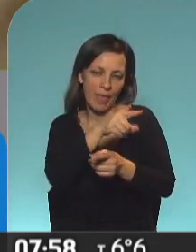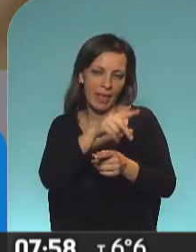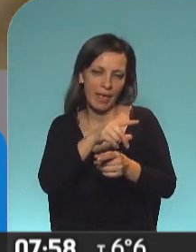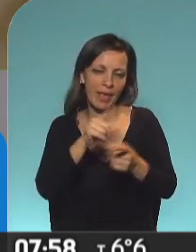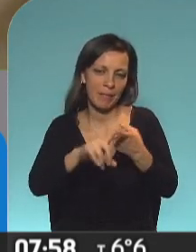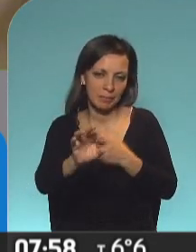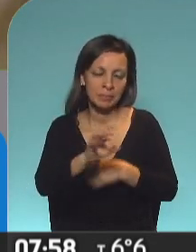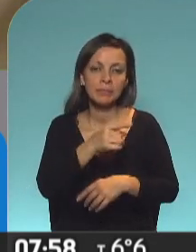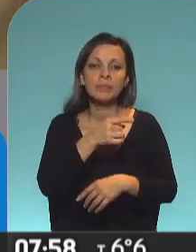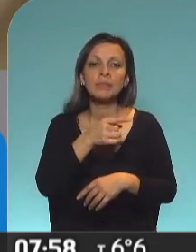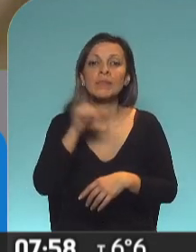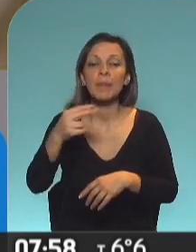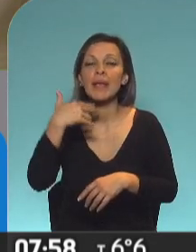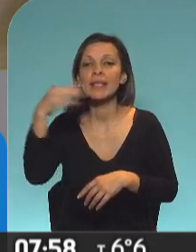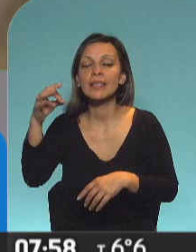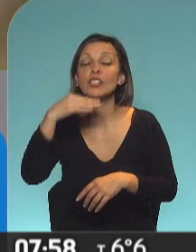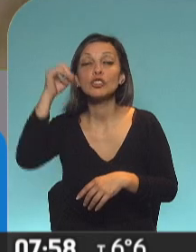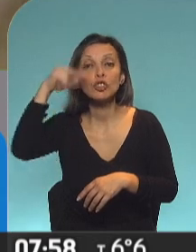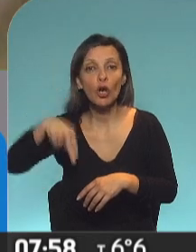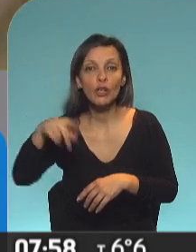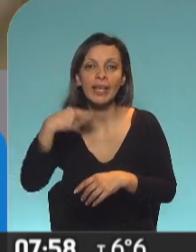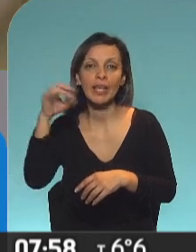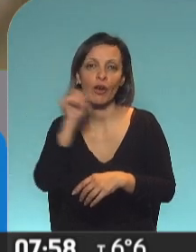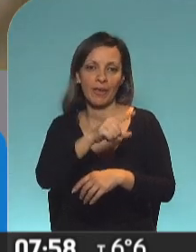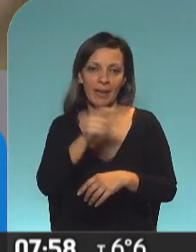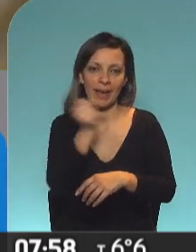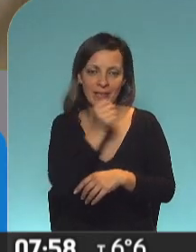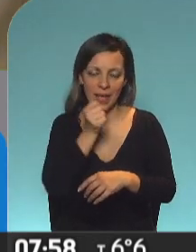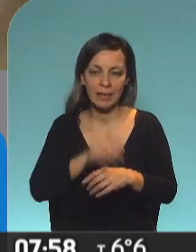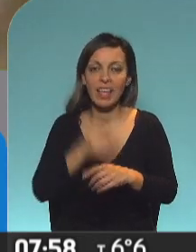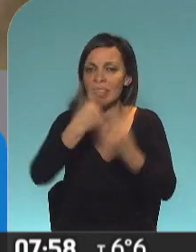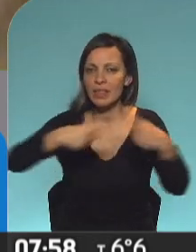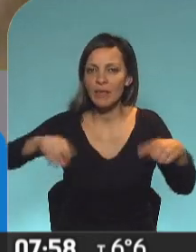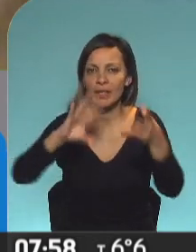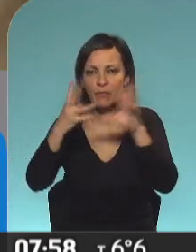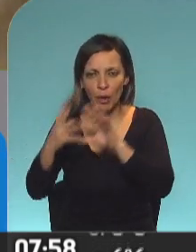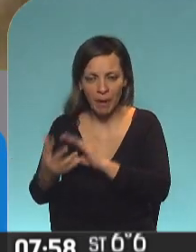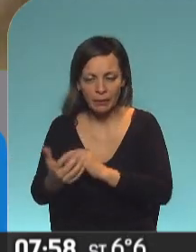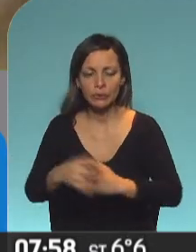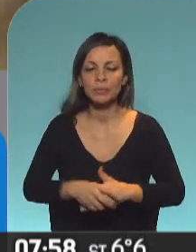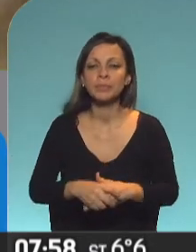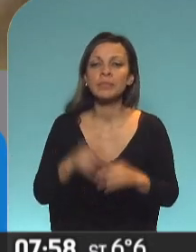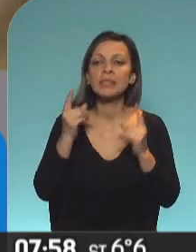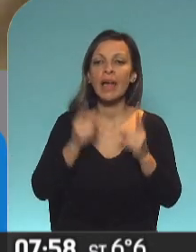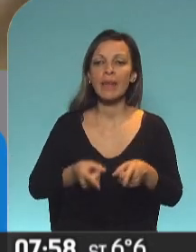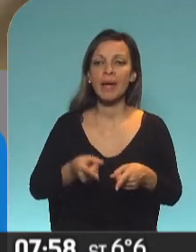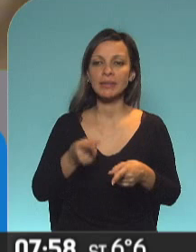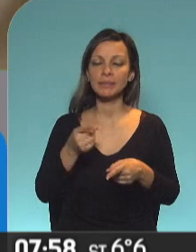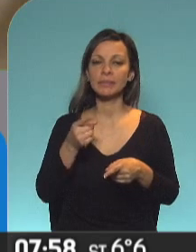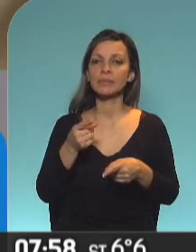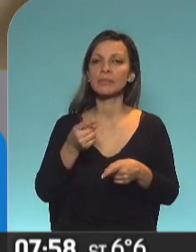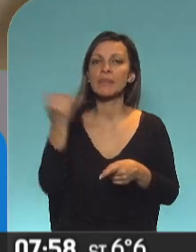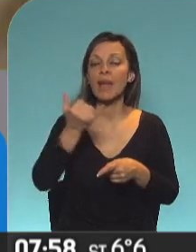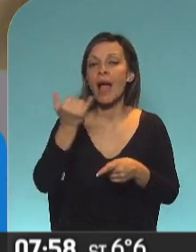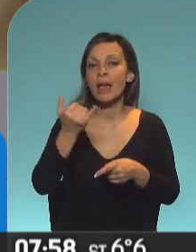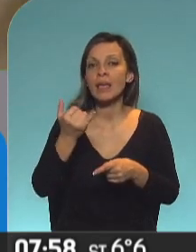Lennon, el hijo que tuvieron John y Yoko. Va a salir en distintos formatos, y además va a venir acompañada